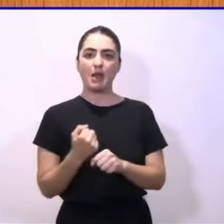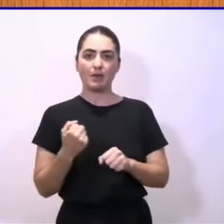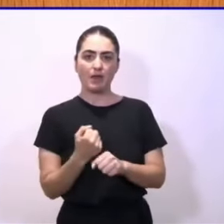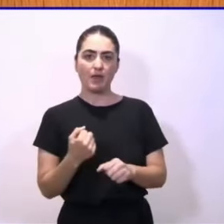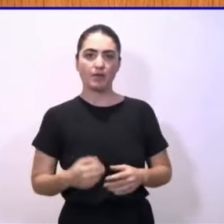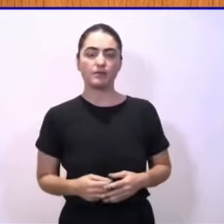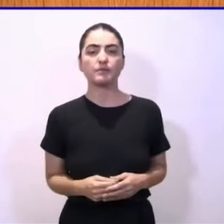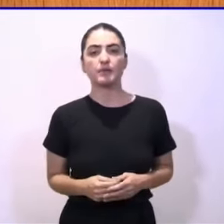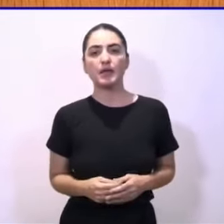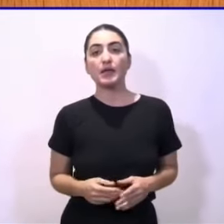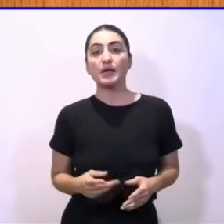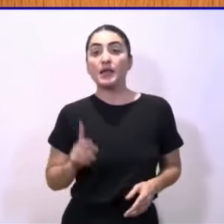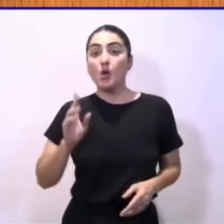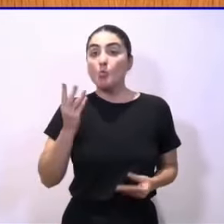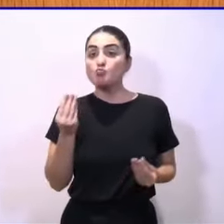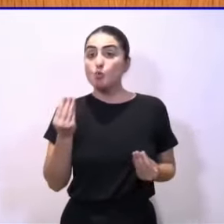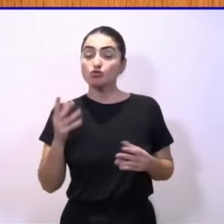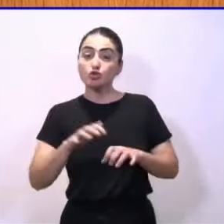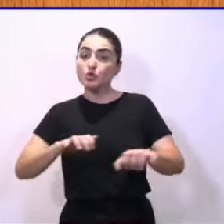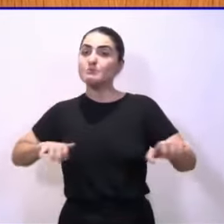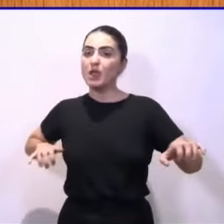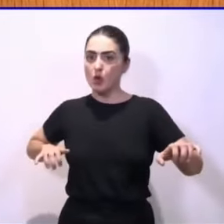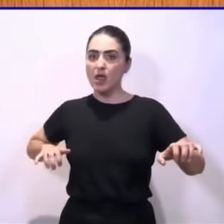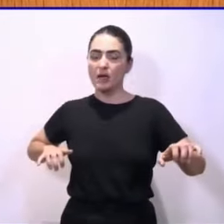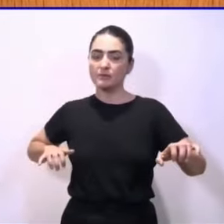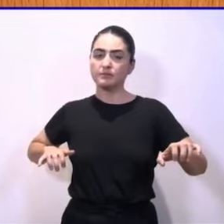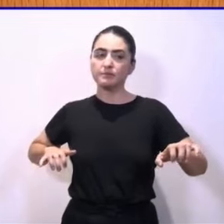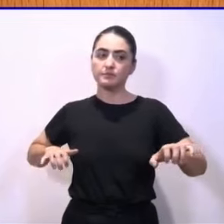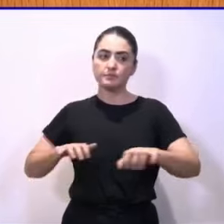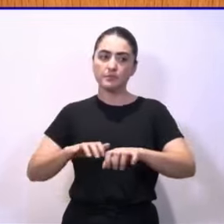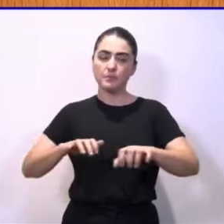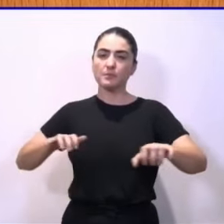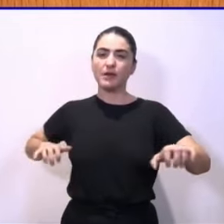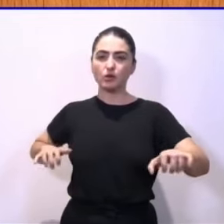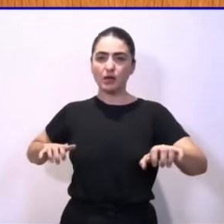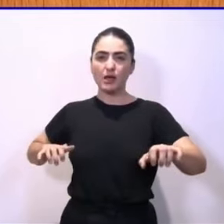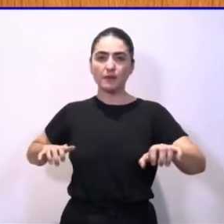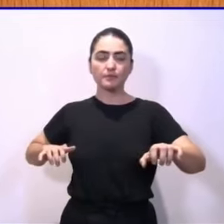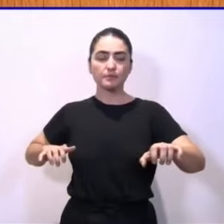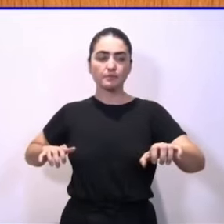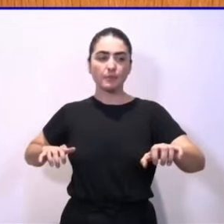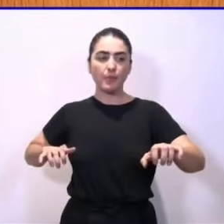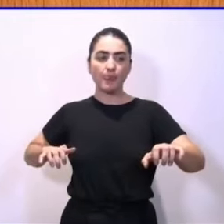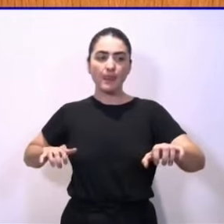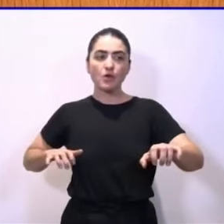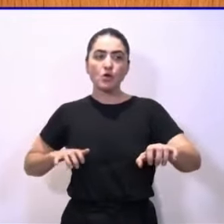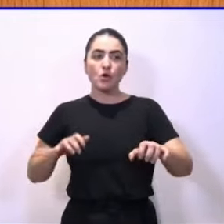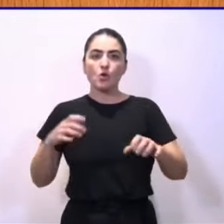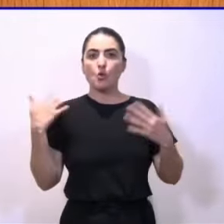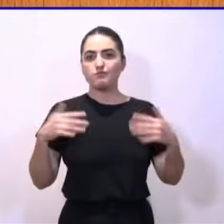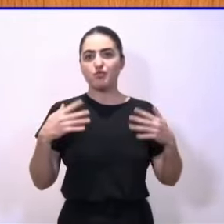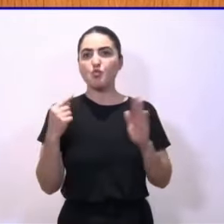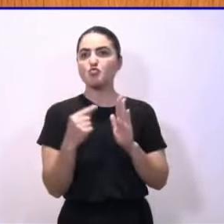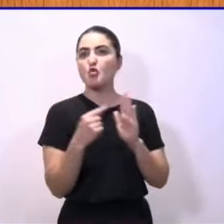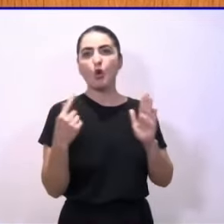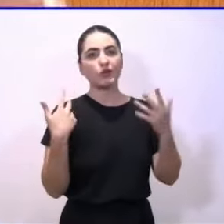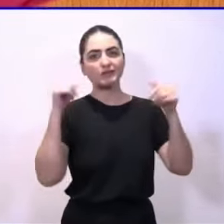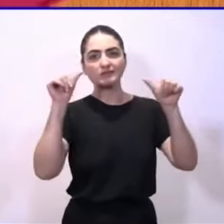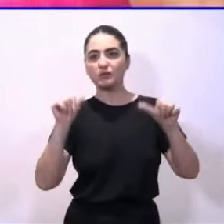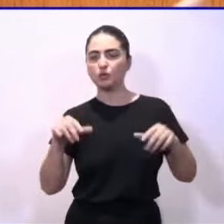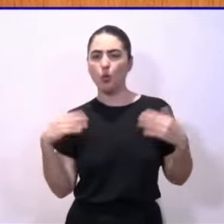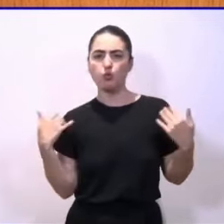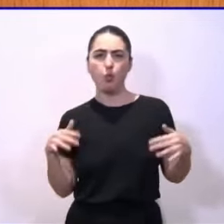E incluso muchos de ellos, la gran mayoría de ellos, con oposiciones, con notas brillantes en muchas ocasiones, que